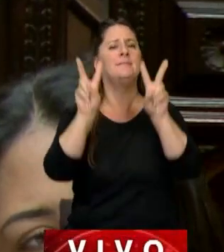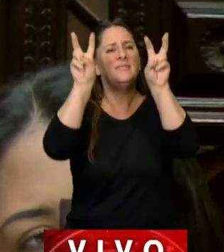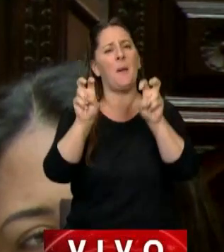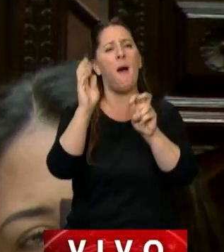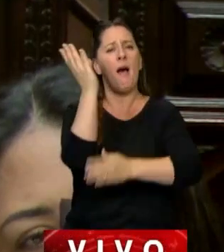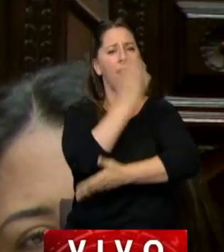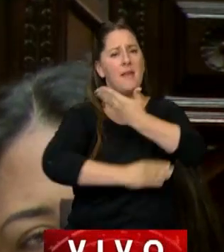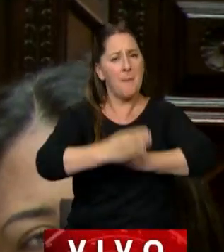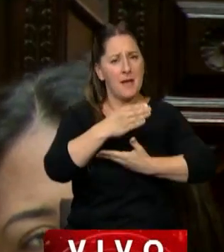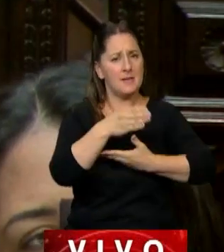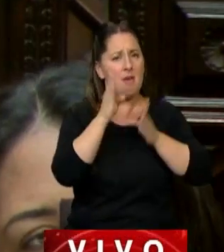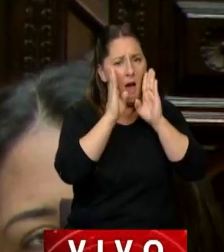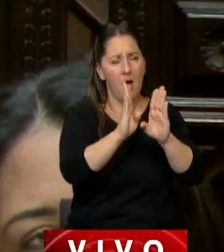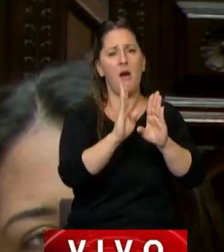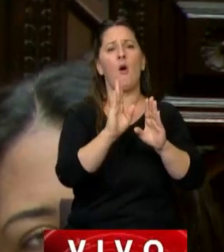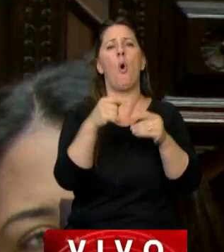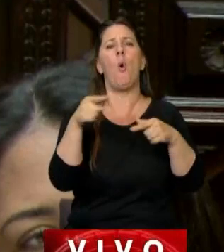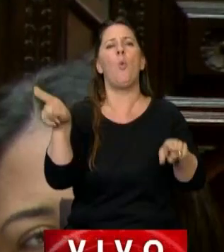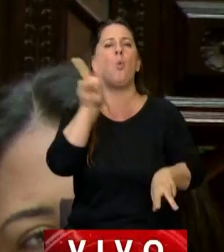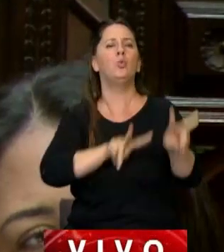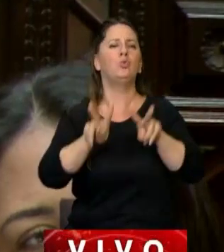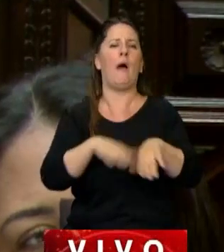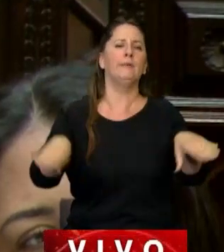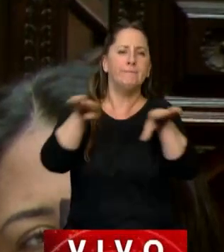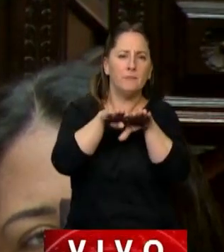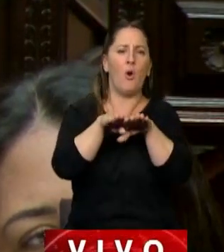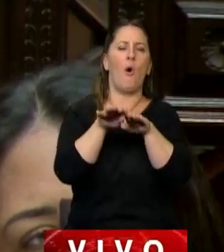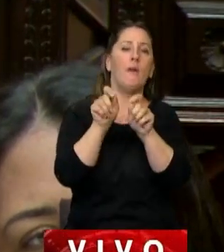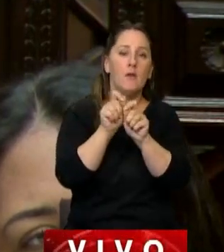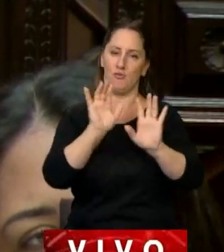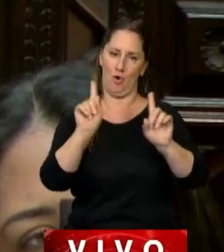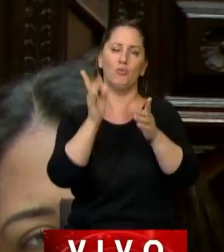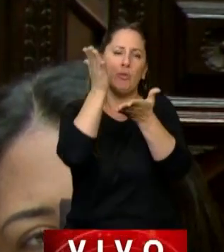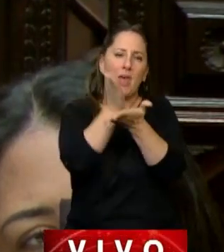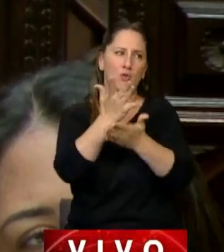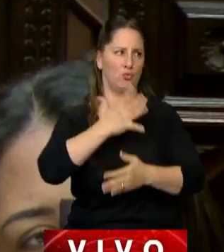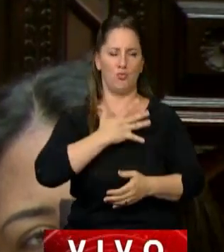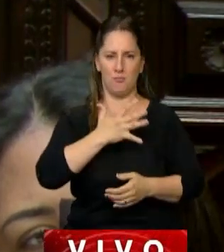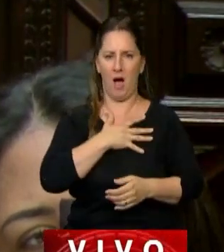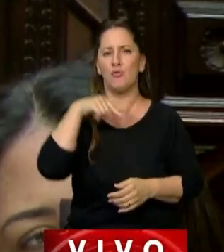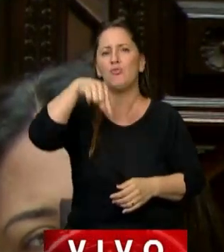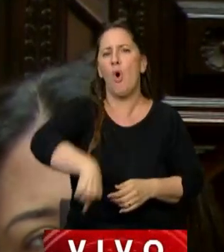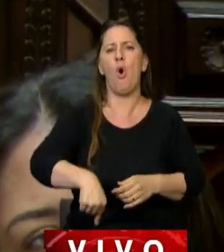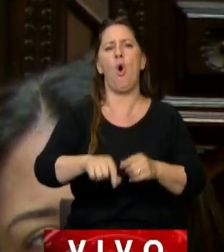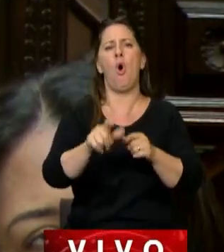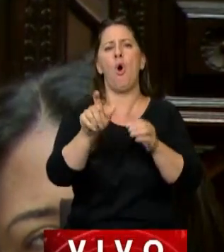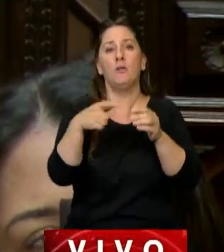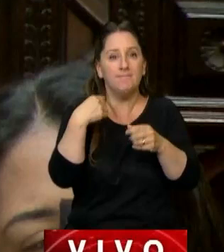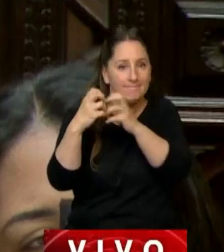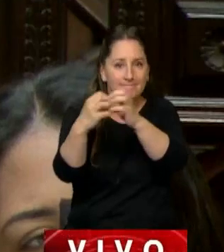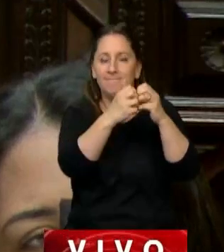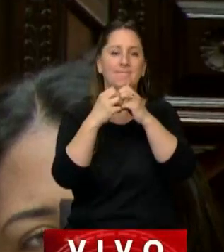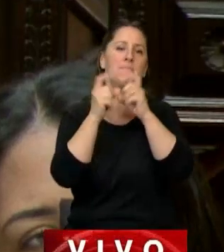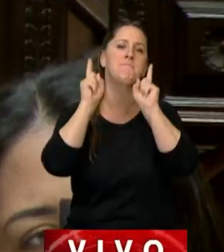de discapacidad, ni de normalización o reparación, es un tema de derechos humanos. Hoy estamos legislando, tal como